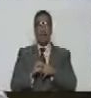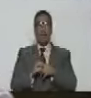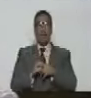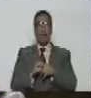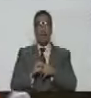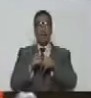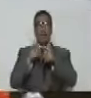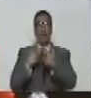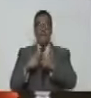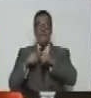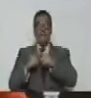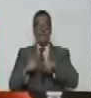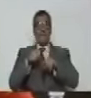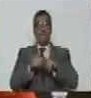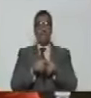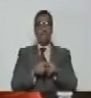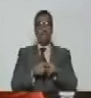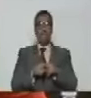y otros,